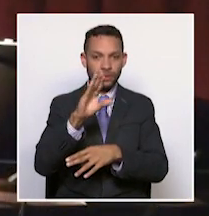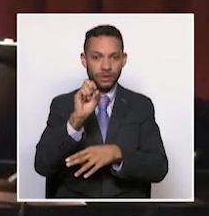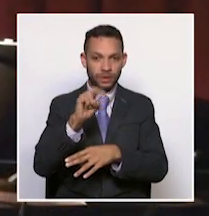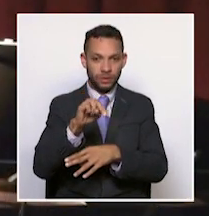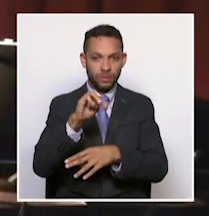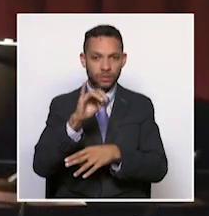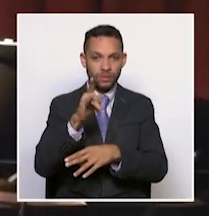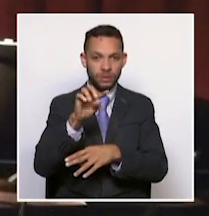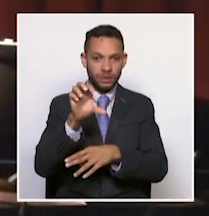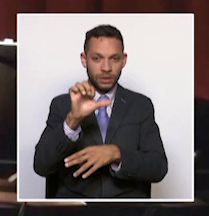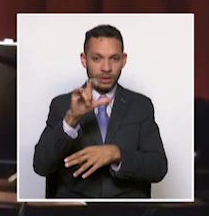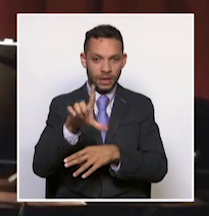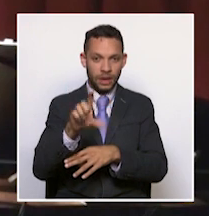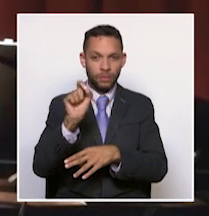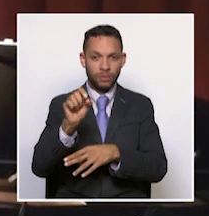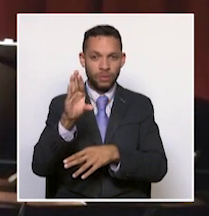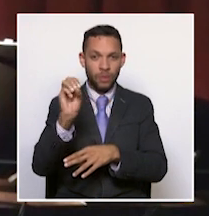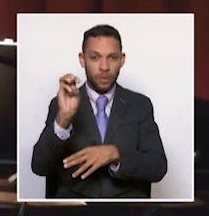www.fundacionmusicaldecolombia.com.